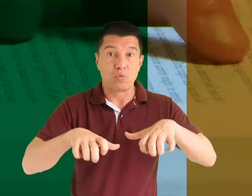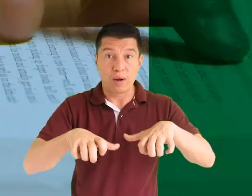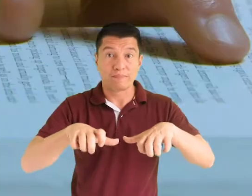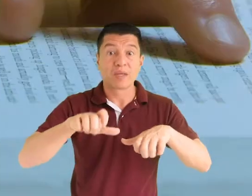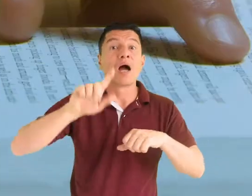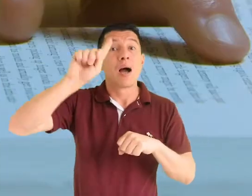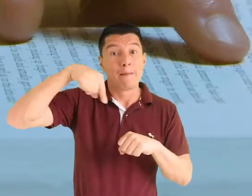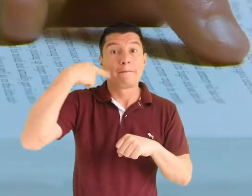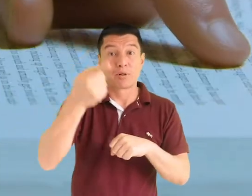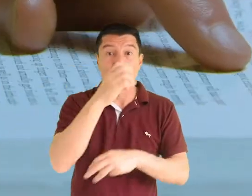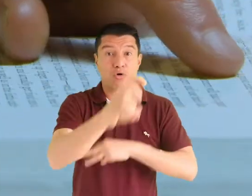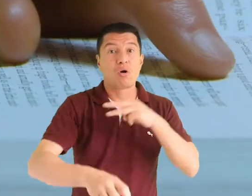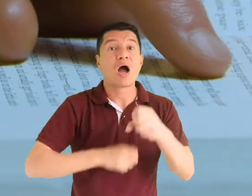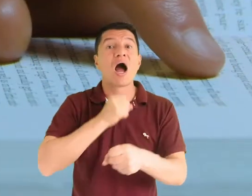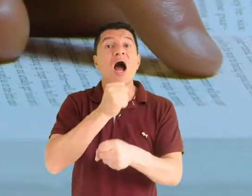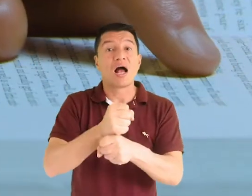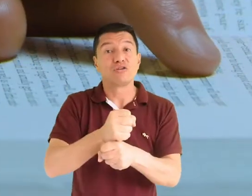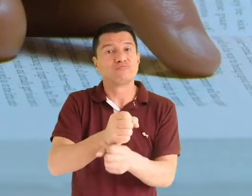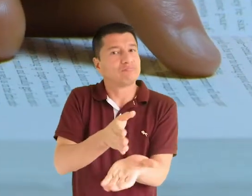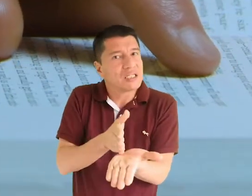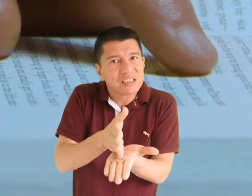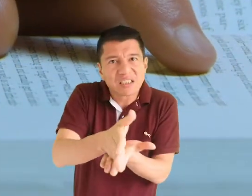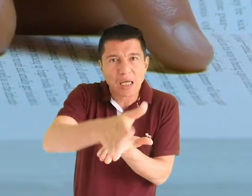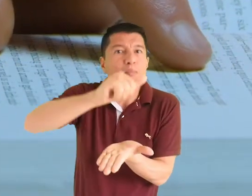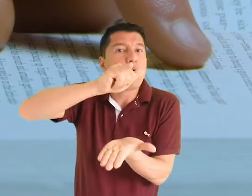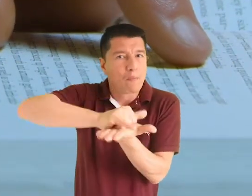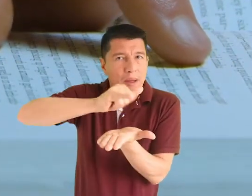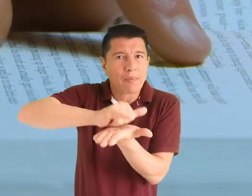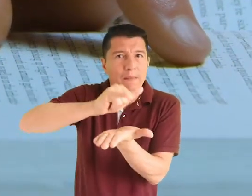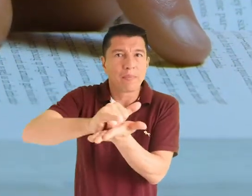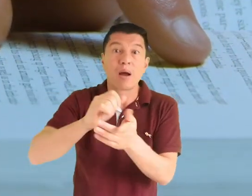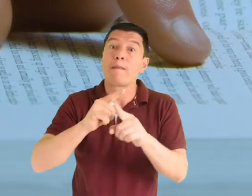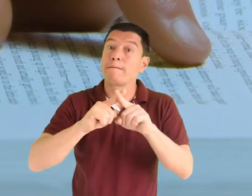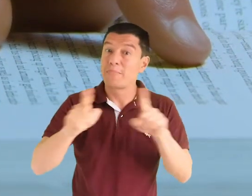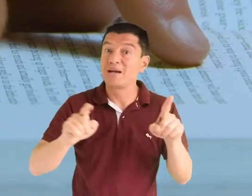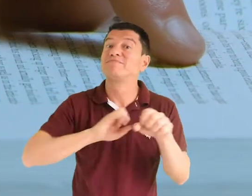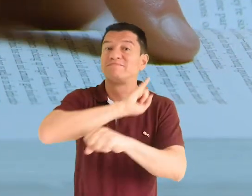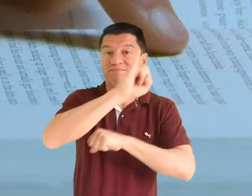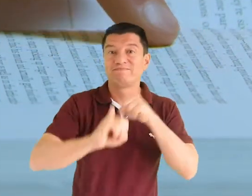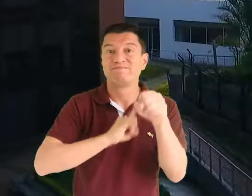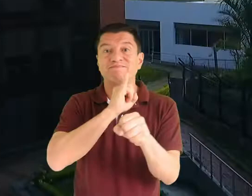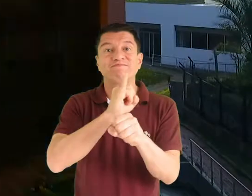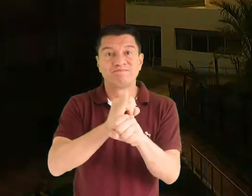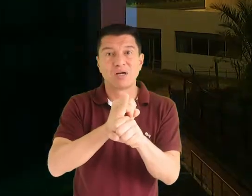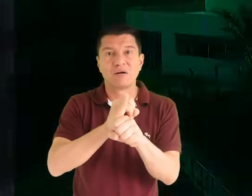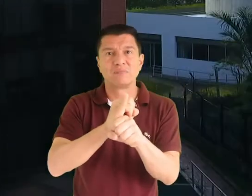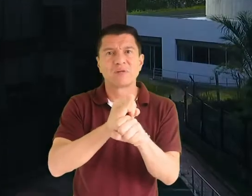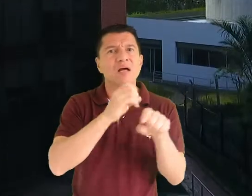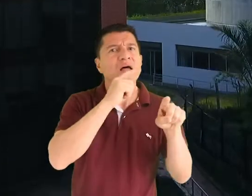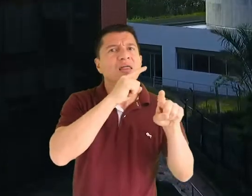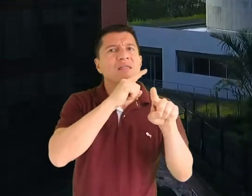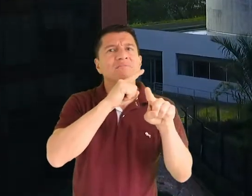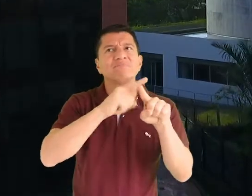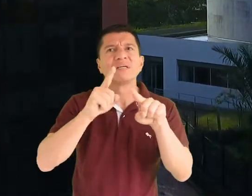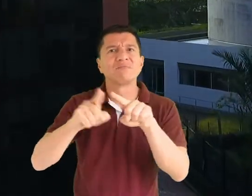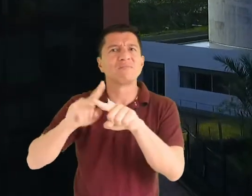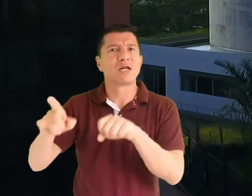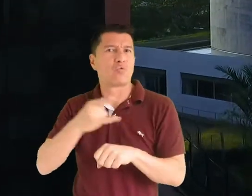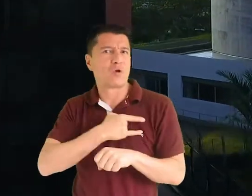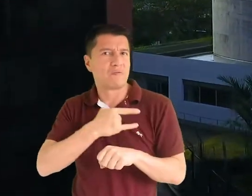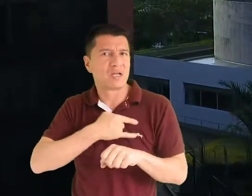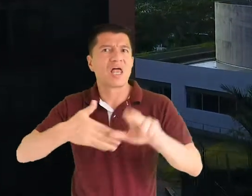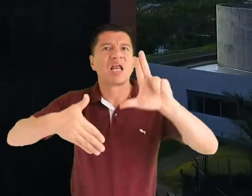año vamos a continuar con ellos, pero ya en un escenario internacional con la participación de